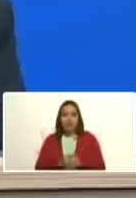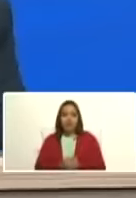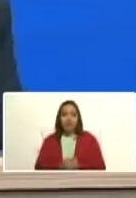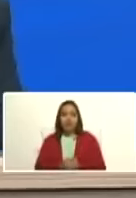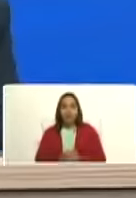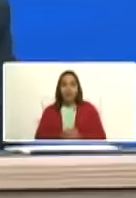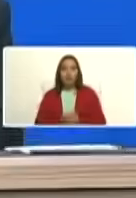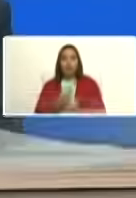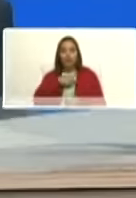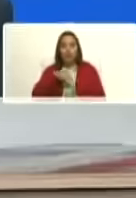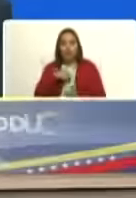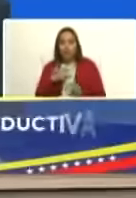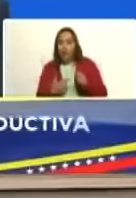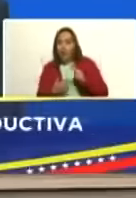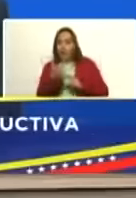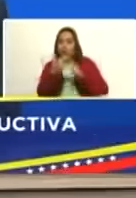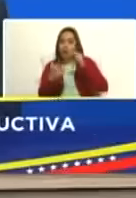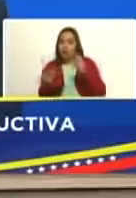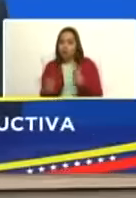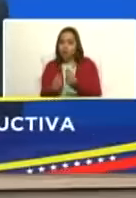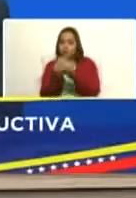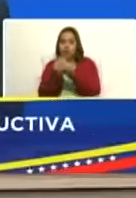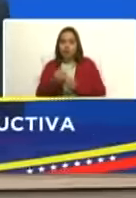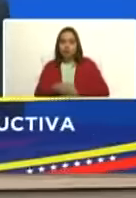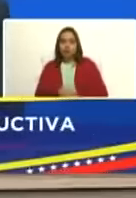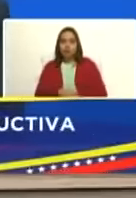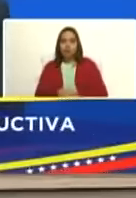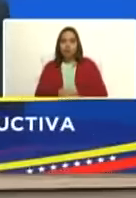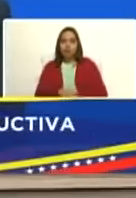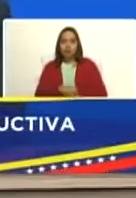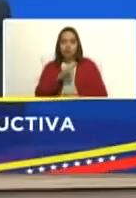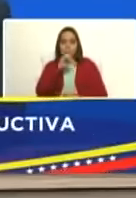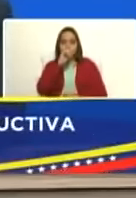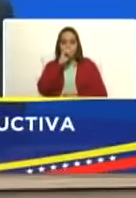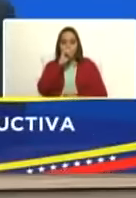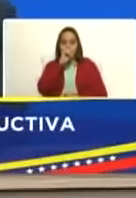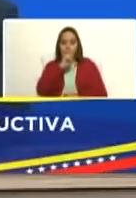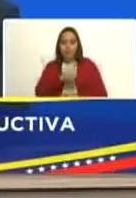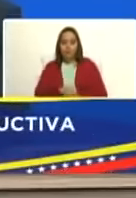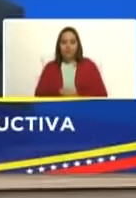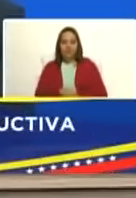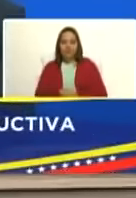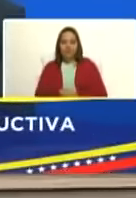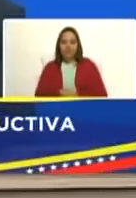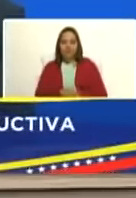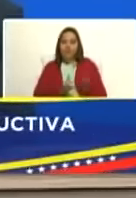que lo hemos construido al fragor de